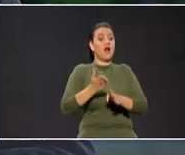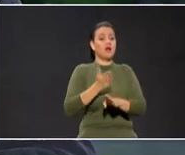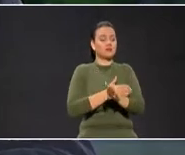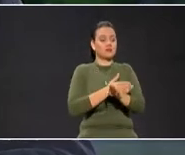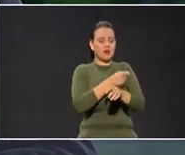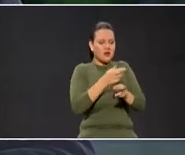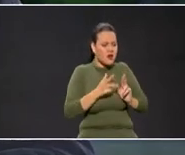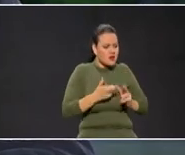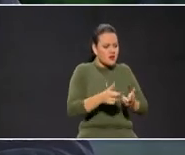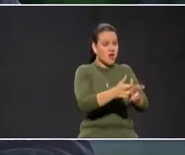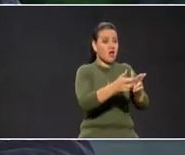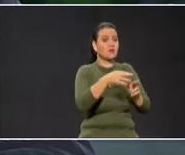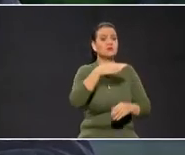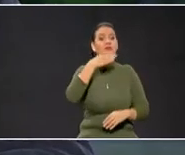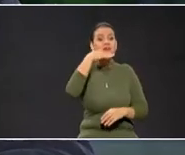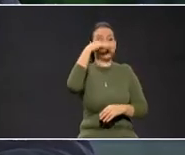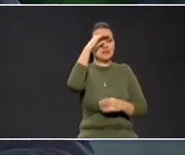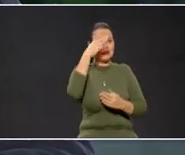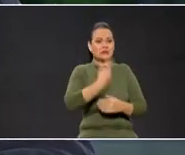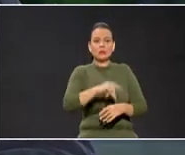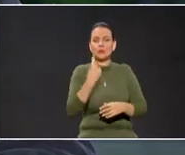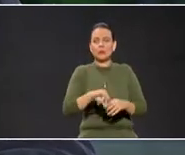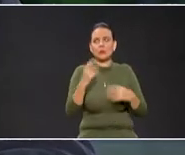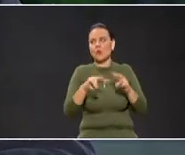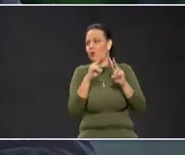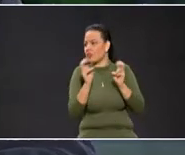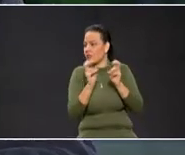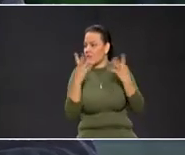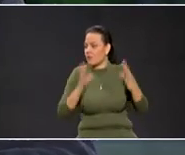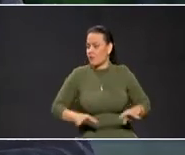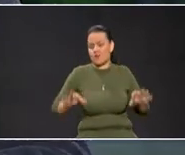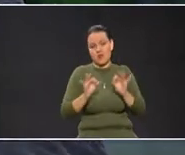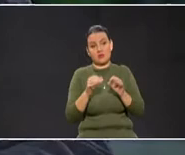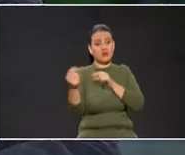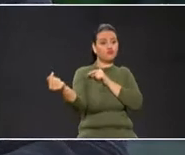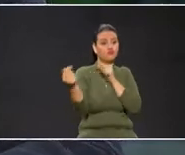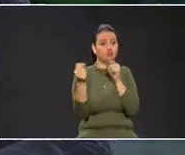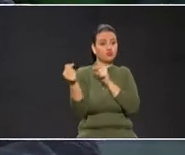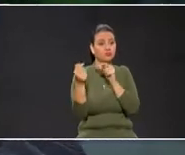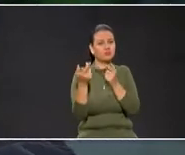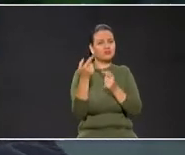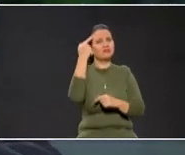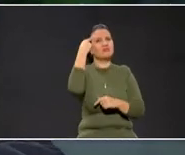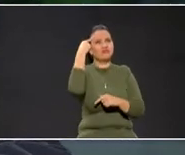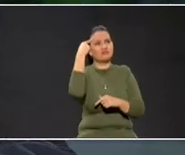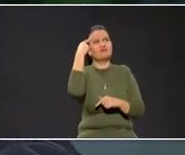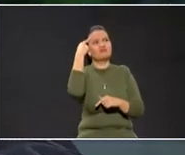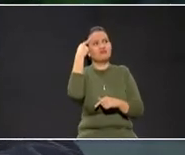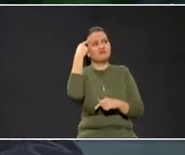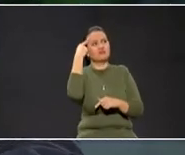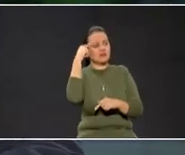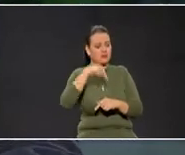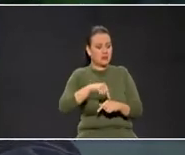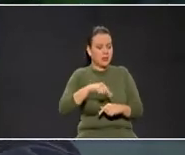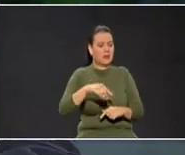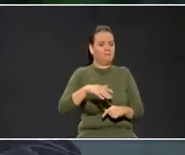medellín que también ha sido uno de los temas álgidos que se han presentado y creo en general que el desarrollo de la ciudad que